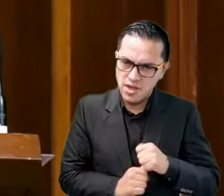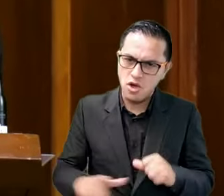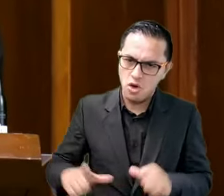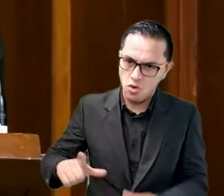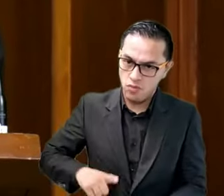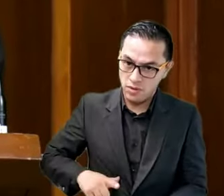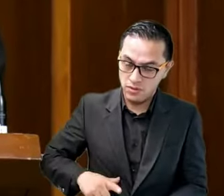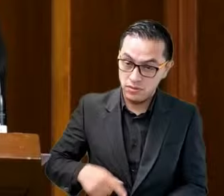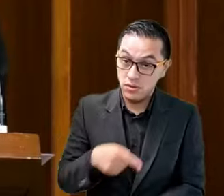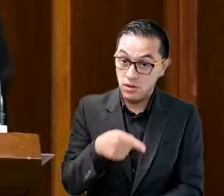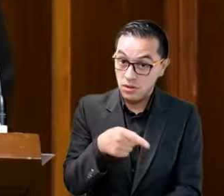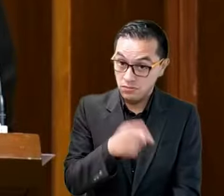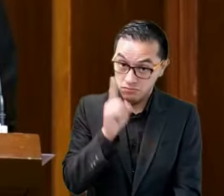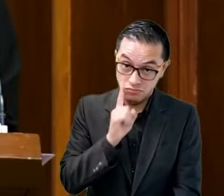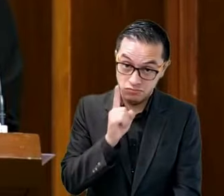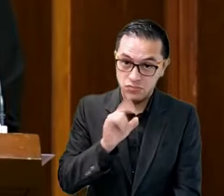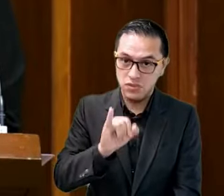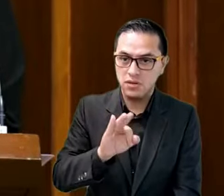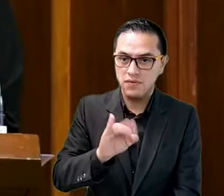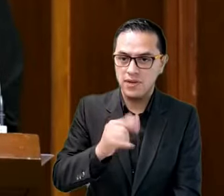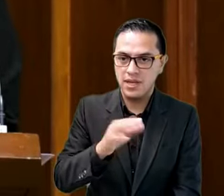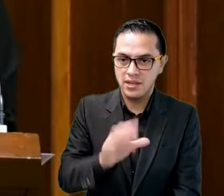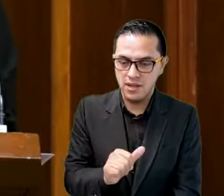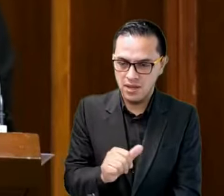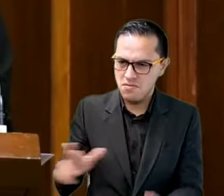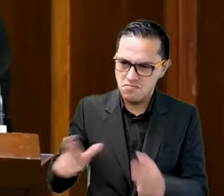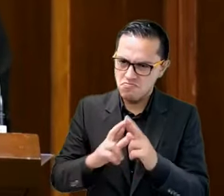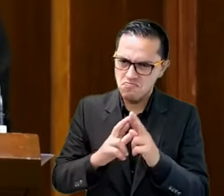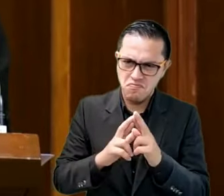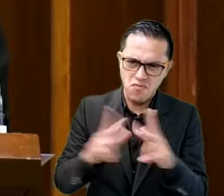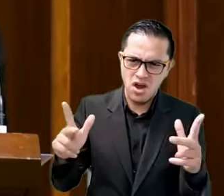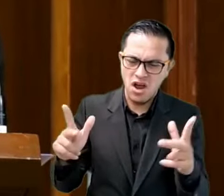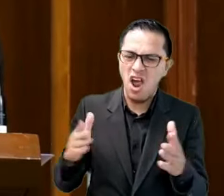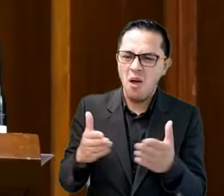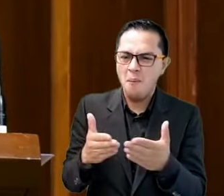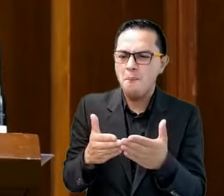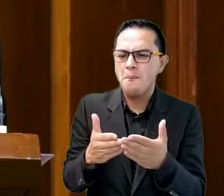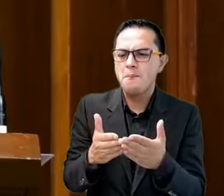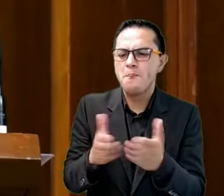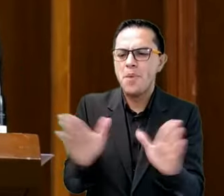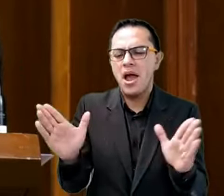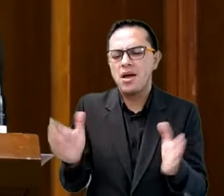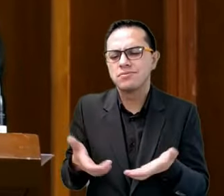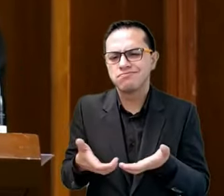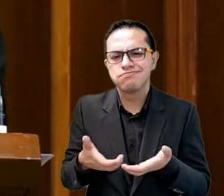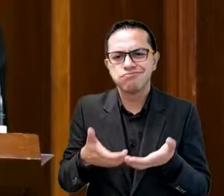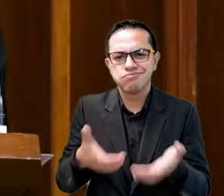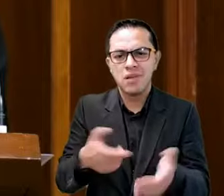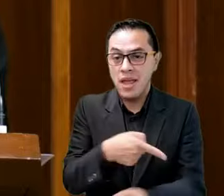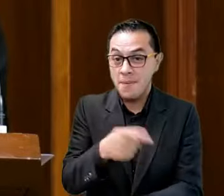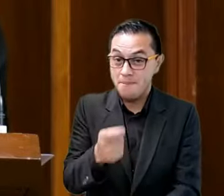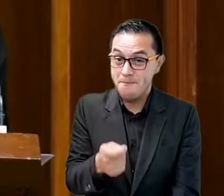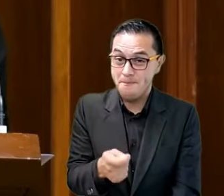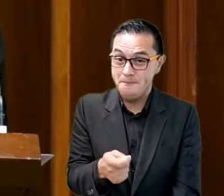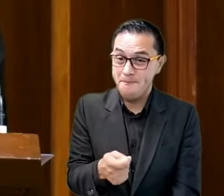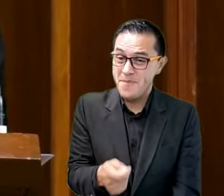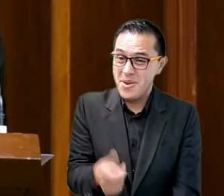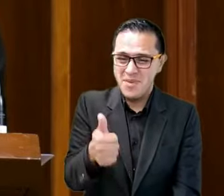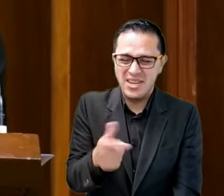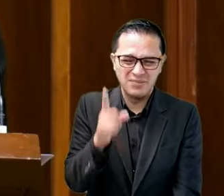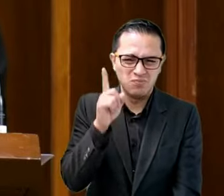ifigenia Martínez rompió moldes y abrió brechas fue una de las primeras mujeres en